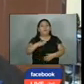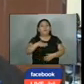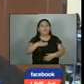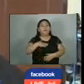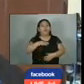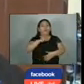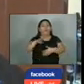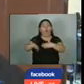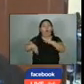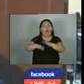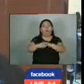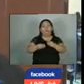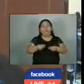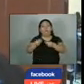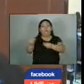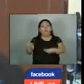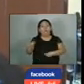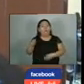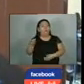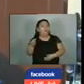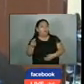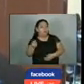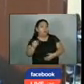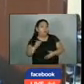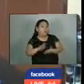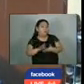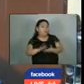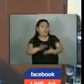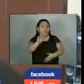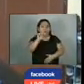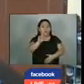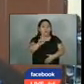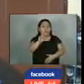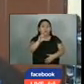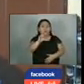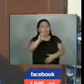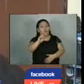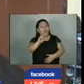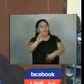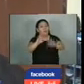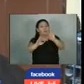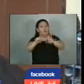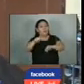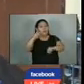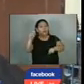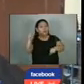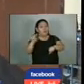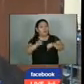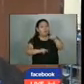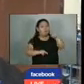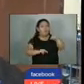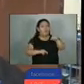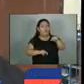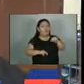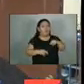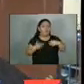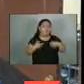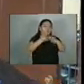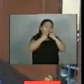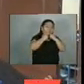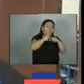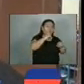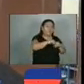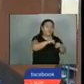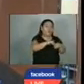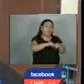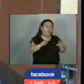prácticamente de todo, menos de una cantidad de dinero, que eran $186,000, solo eso quedaría en resguardo porque